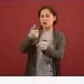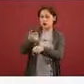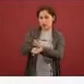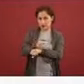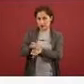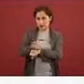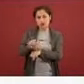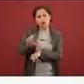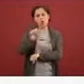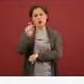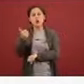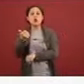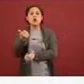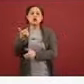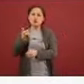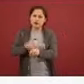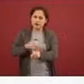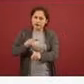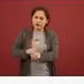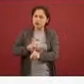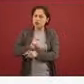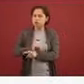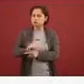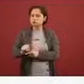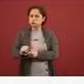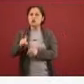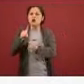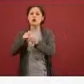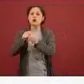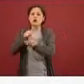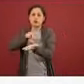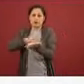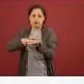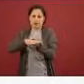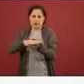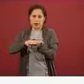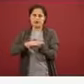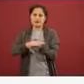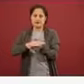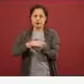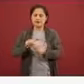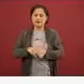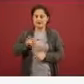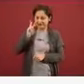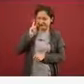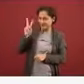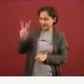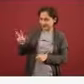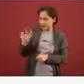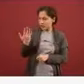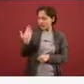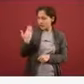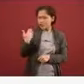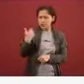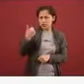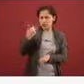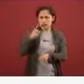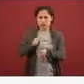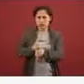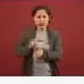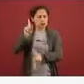casos leves que están en las barras verdes. Hemos quitado ya, lo habrán notado desde hace unos 6